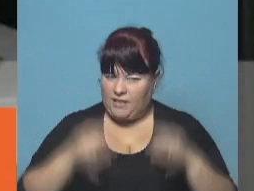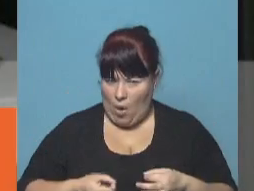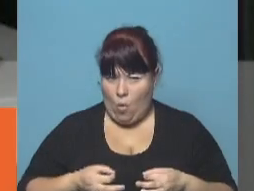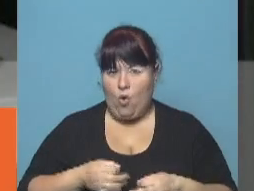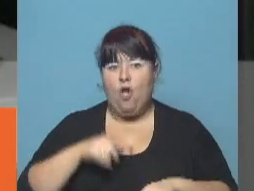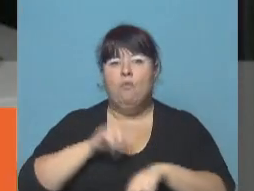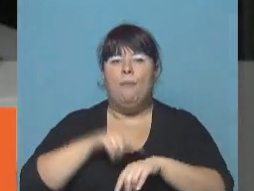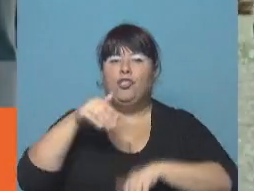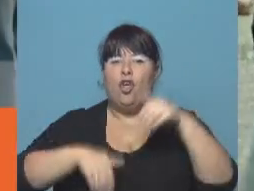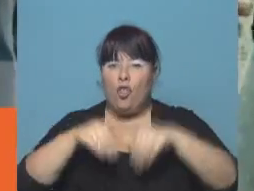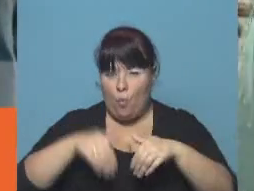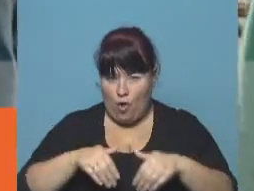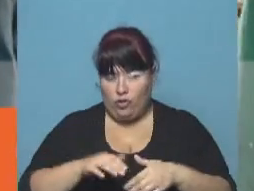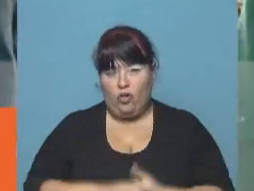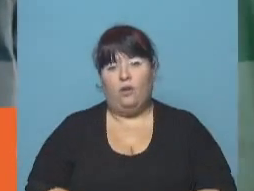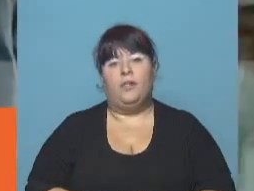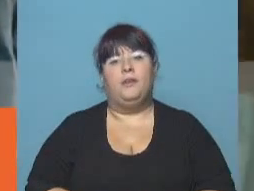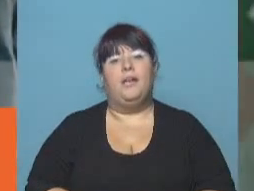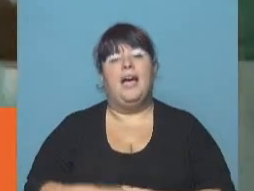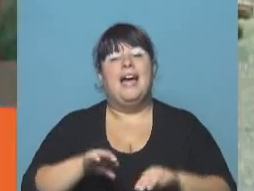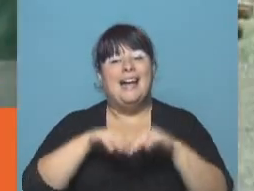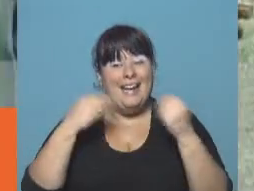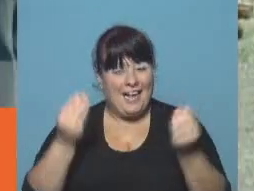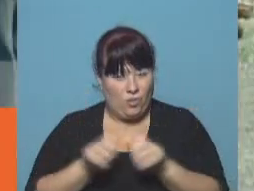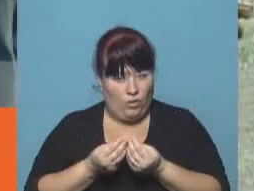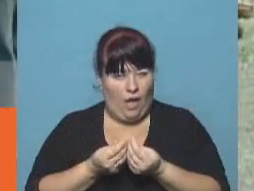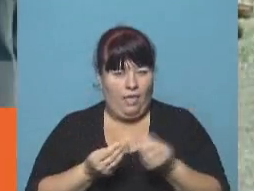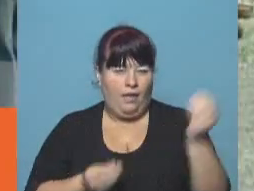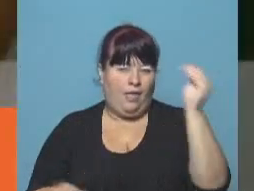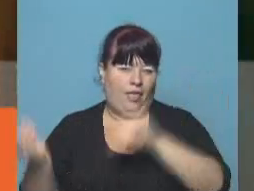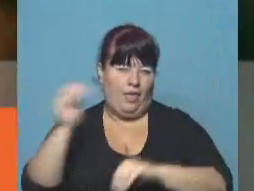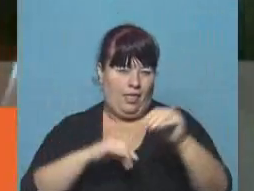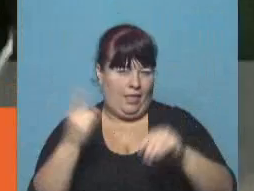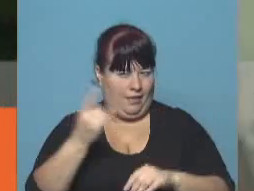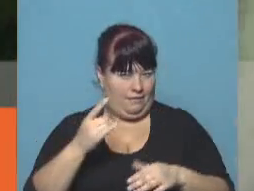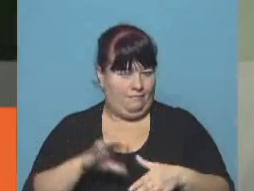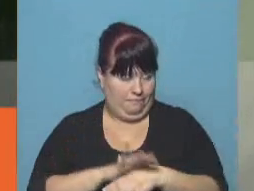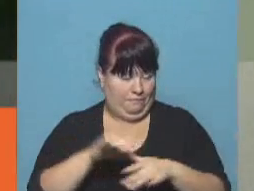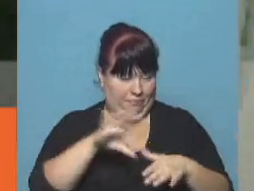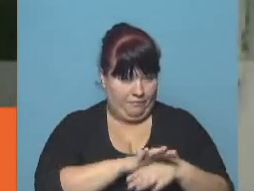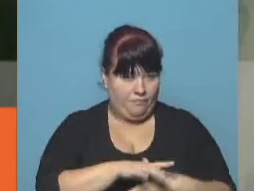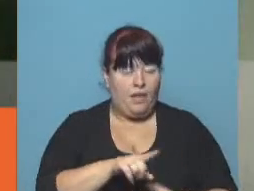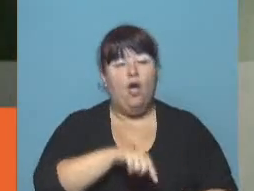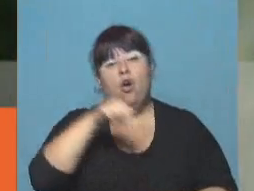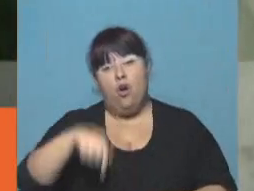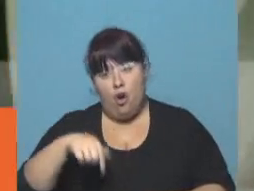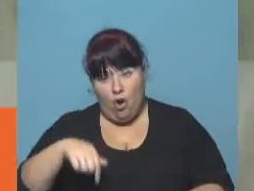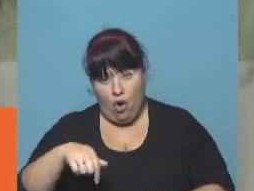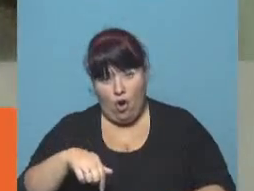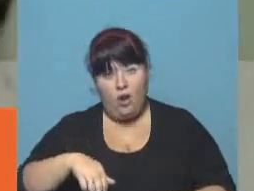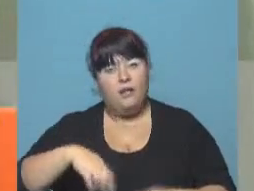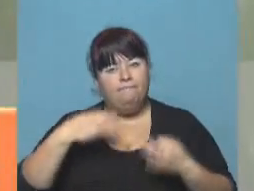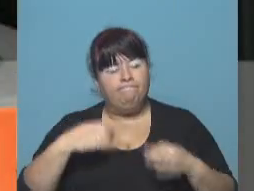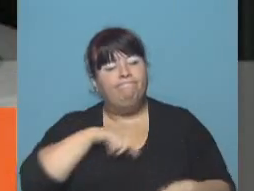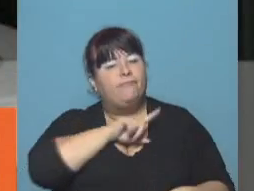que el proceso de votación y los resultados han sido completamente exactos. Hoy, con el más